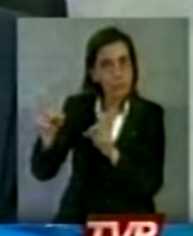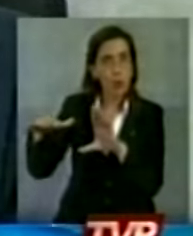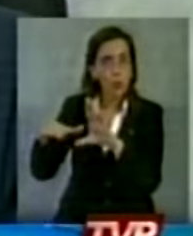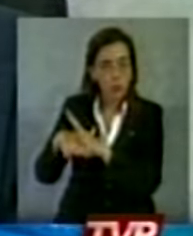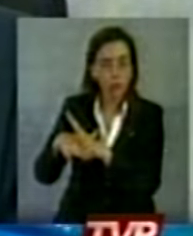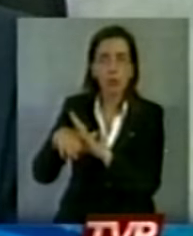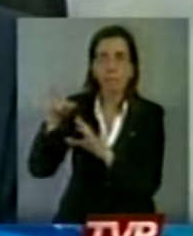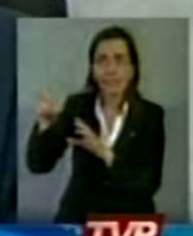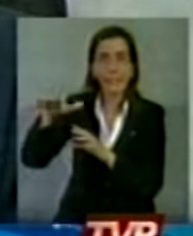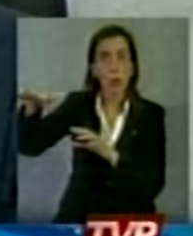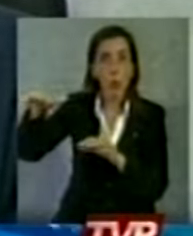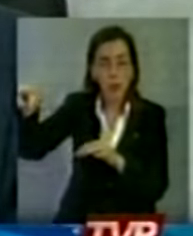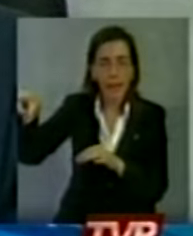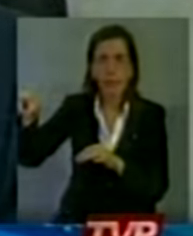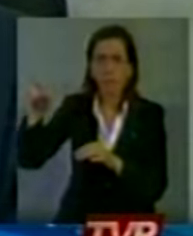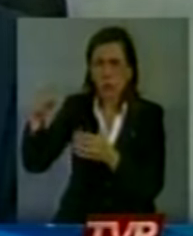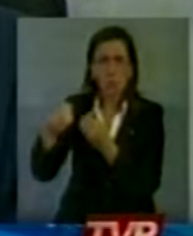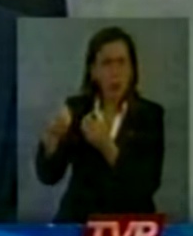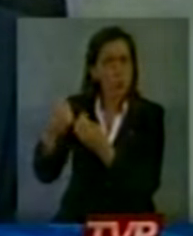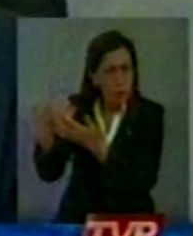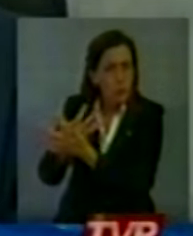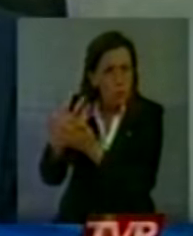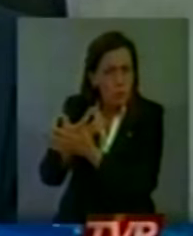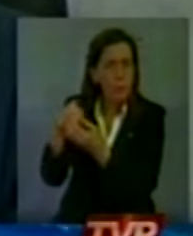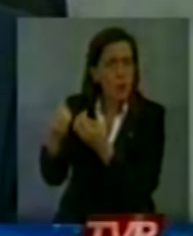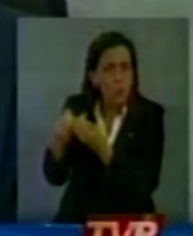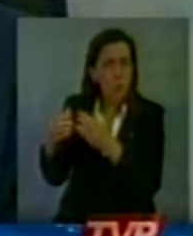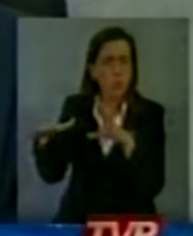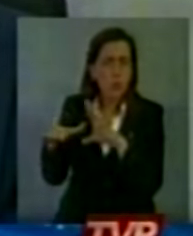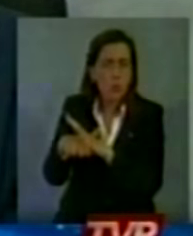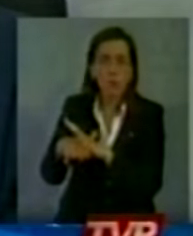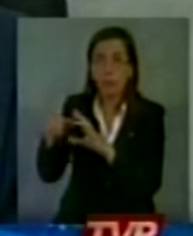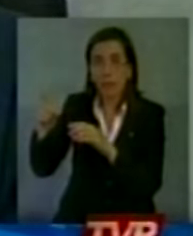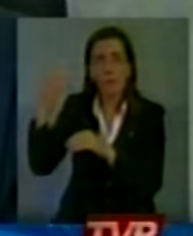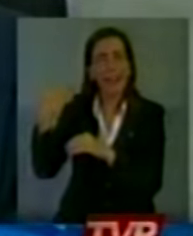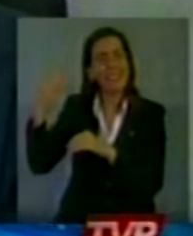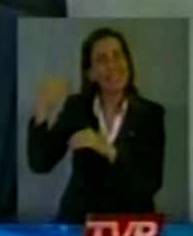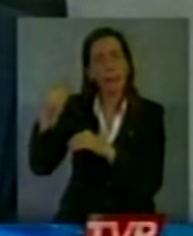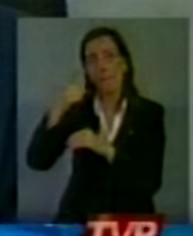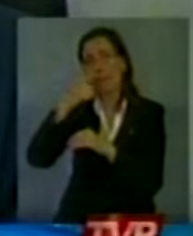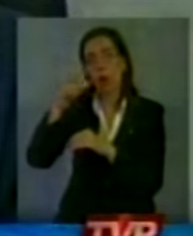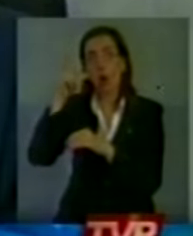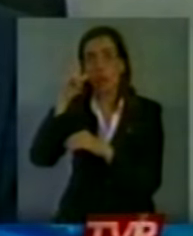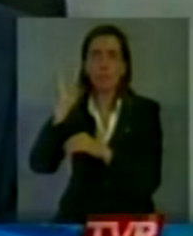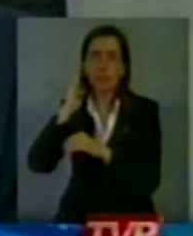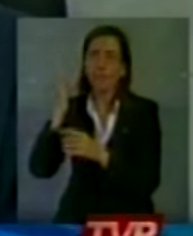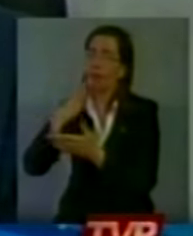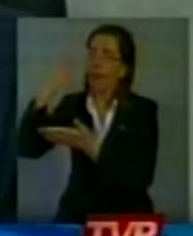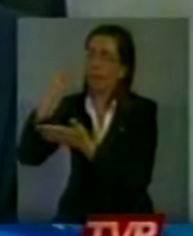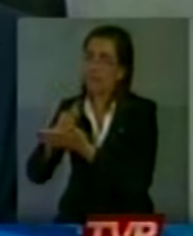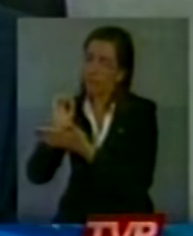embargo, en ese contexto adverso y problemático, donde el Congreso asume su